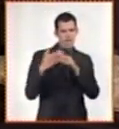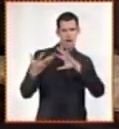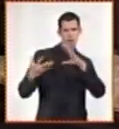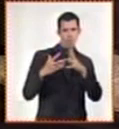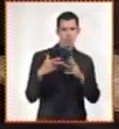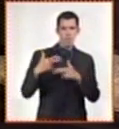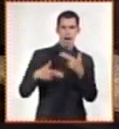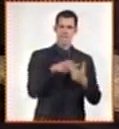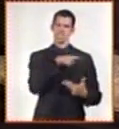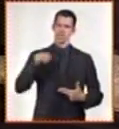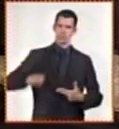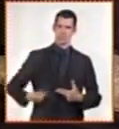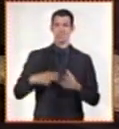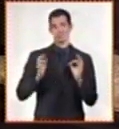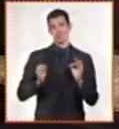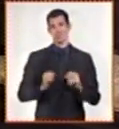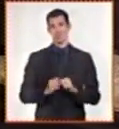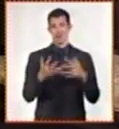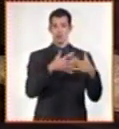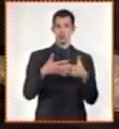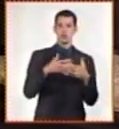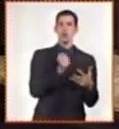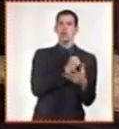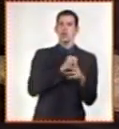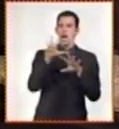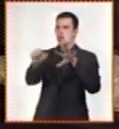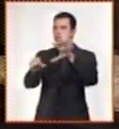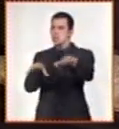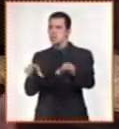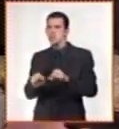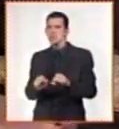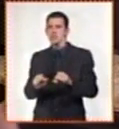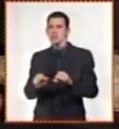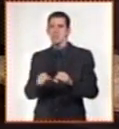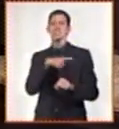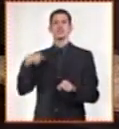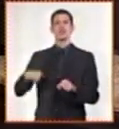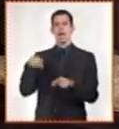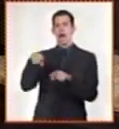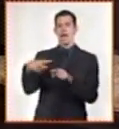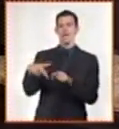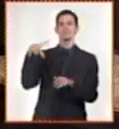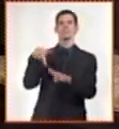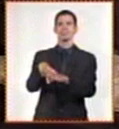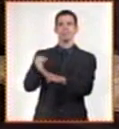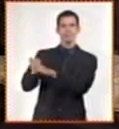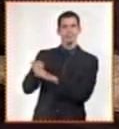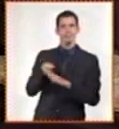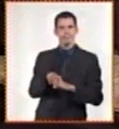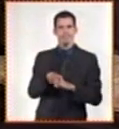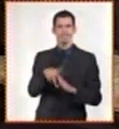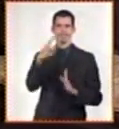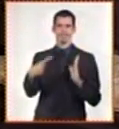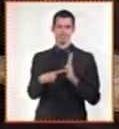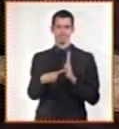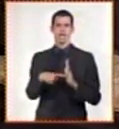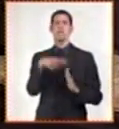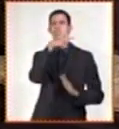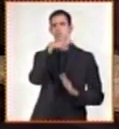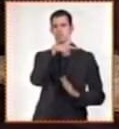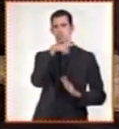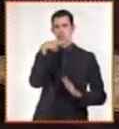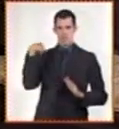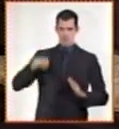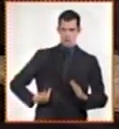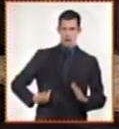seda, los BRICS, toda la relación que ha establecido China con sus vecinos en el Pacífico, las relaciones con América